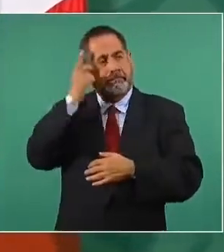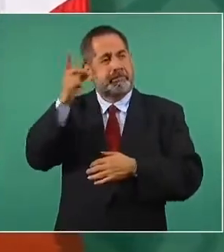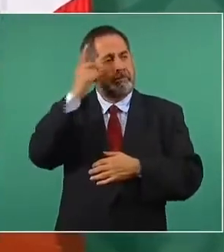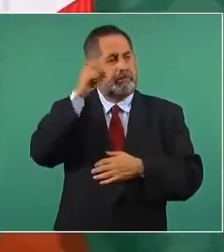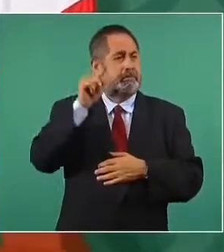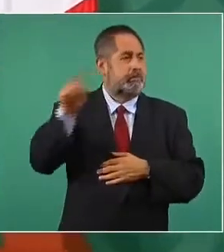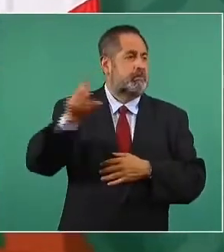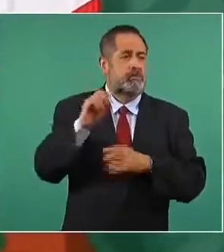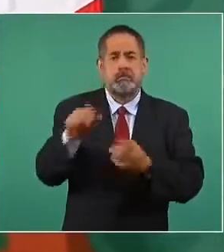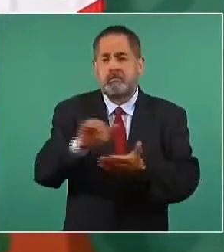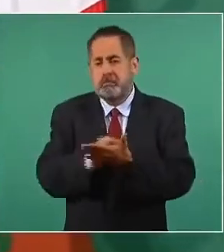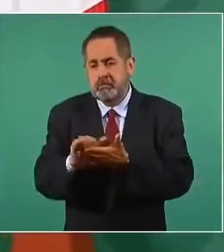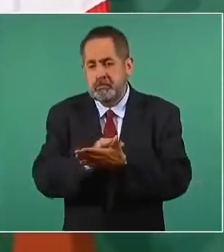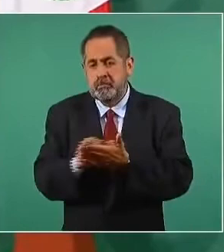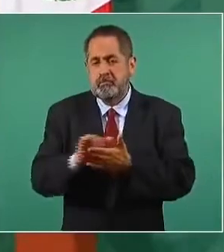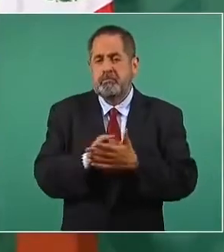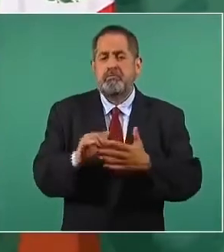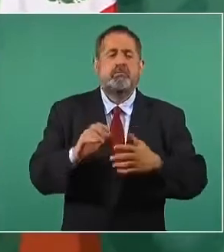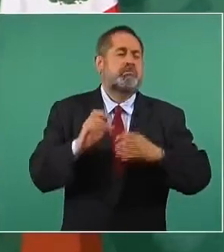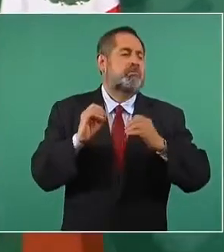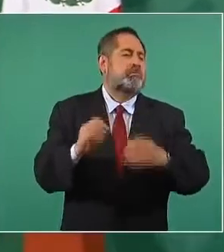o en Nueva York.